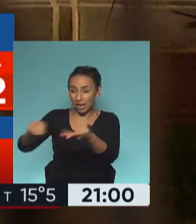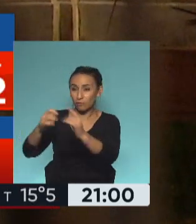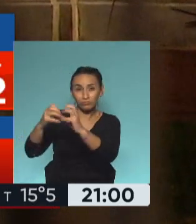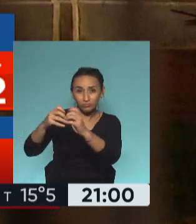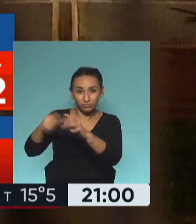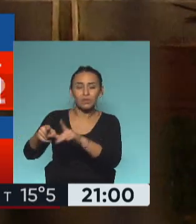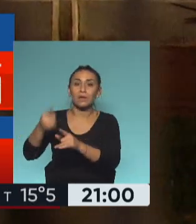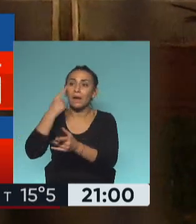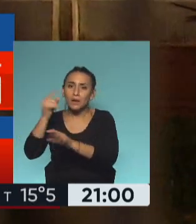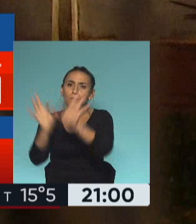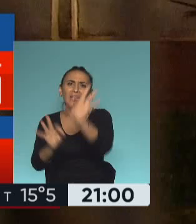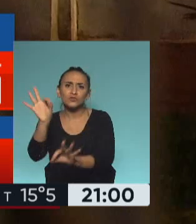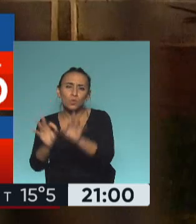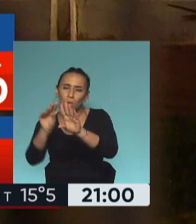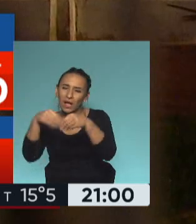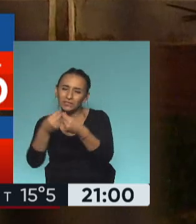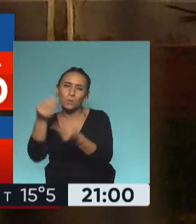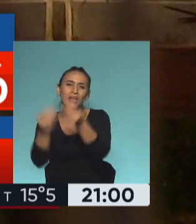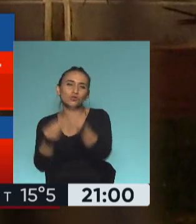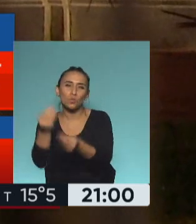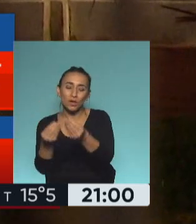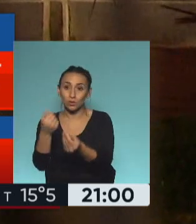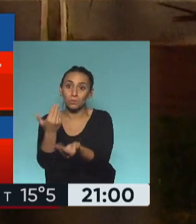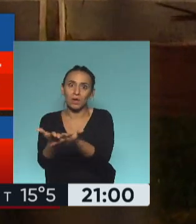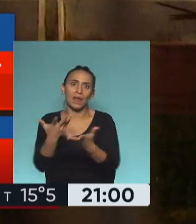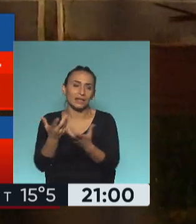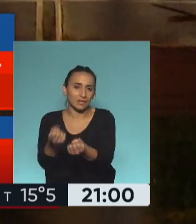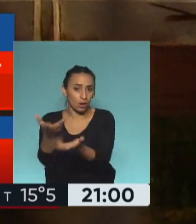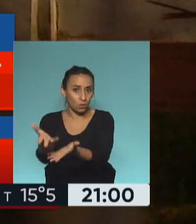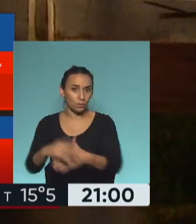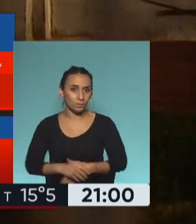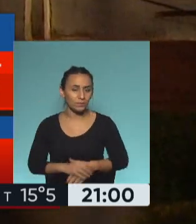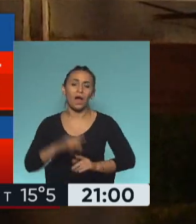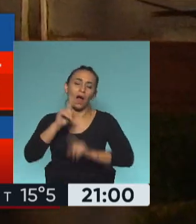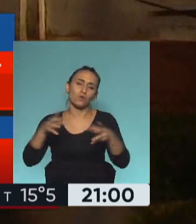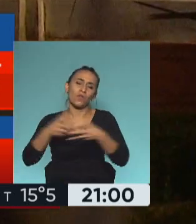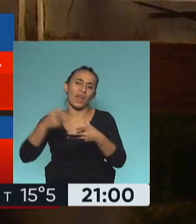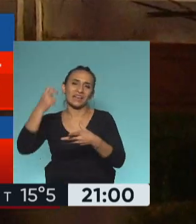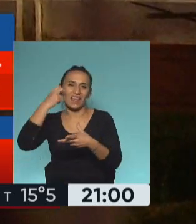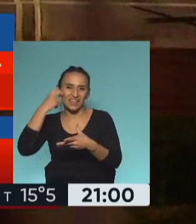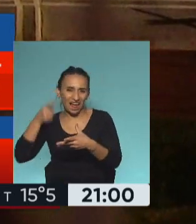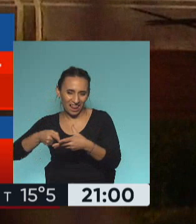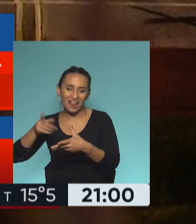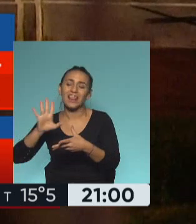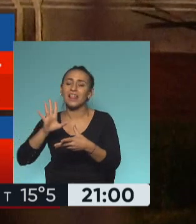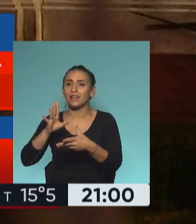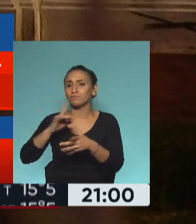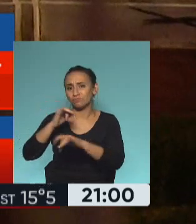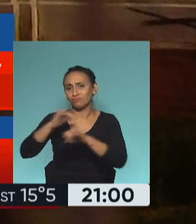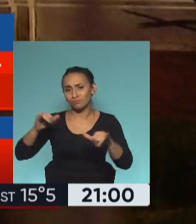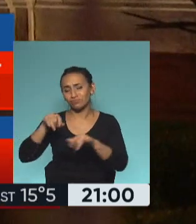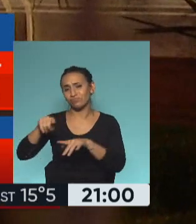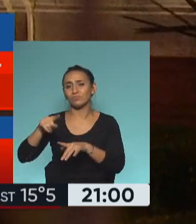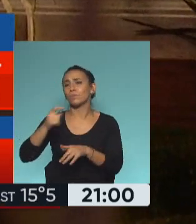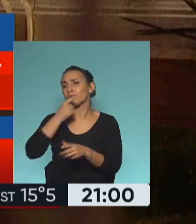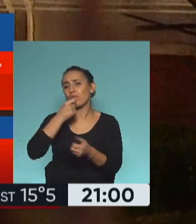básicos en materia sanitaria. Bueno, algunos gobernadores del radicalismo, Rodolfo Roy Suárez de Mendoza, Gustavo Valdés